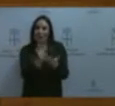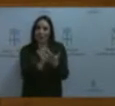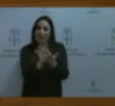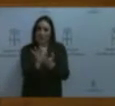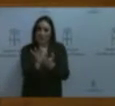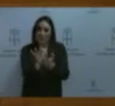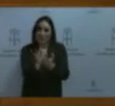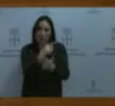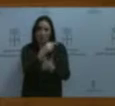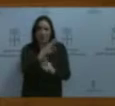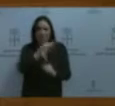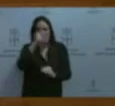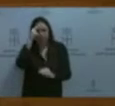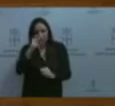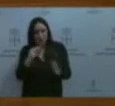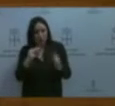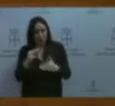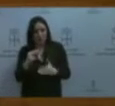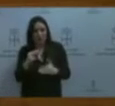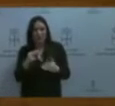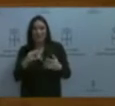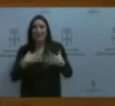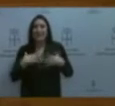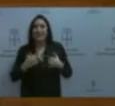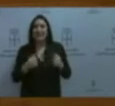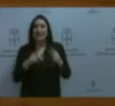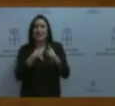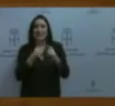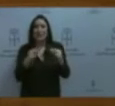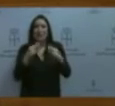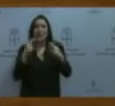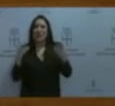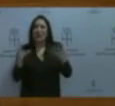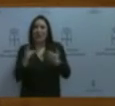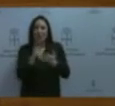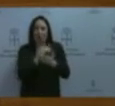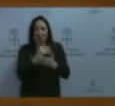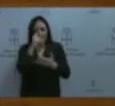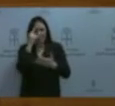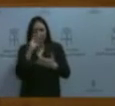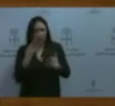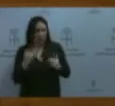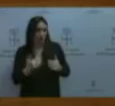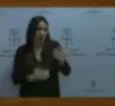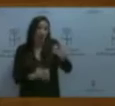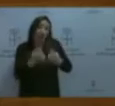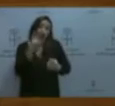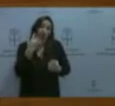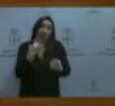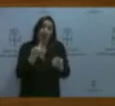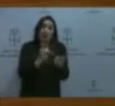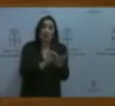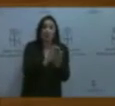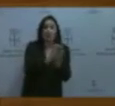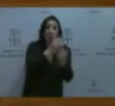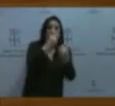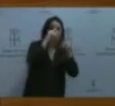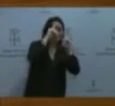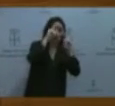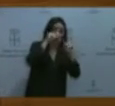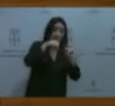los jefes de servicio de toda la sanidad asturiana pública. Unas veces es un servicio de LUCA, ahora es